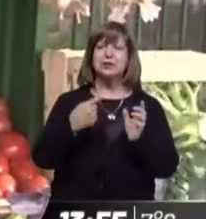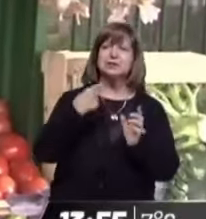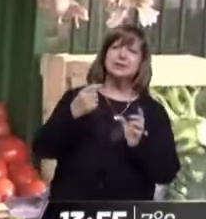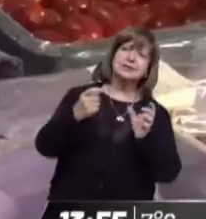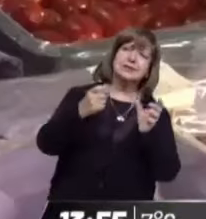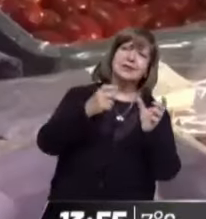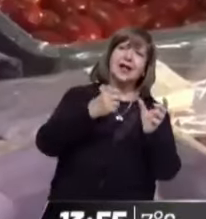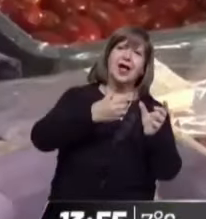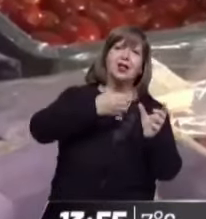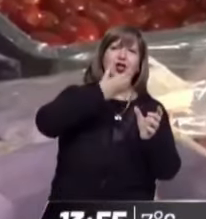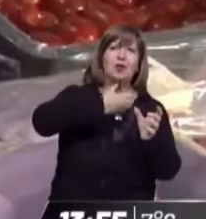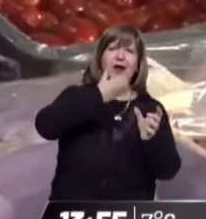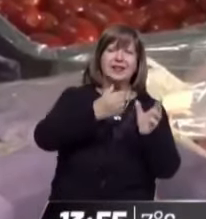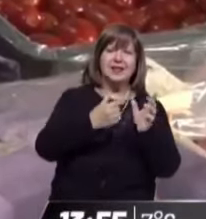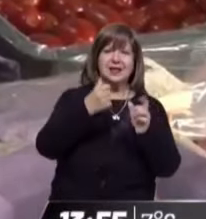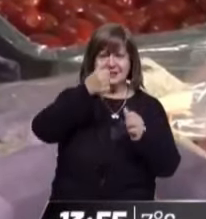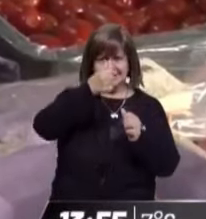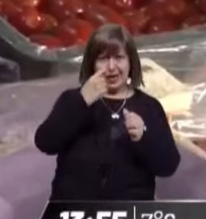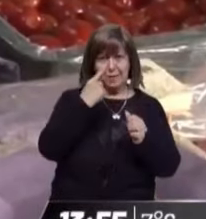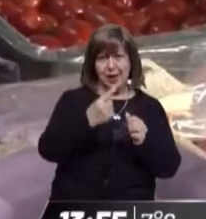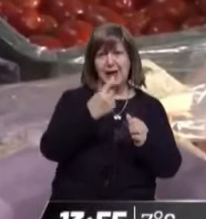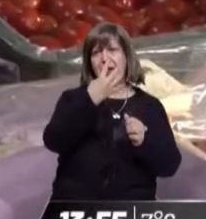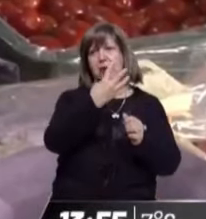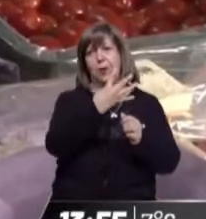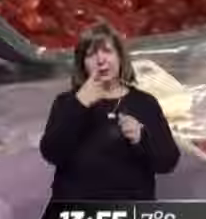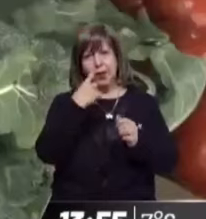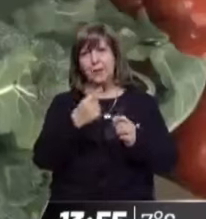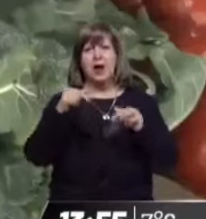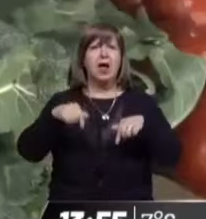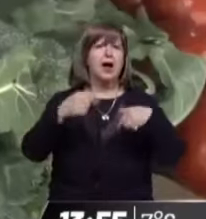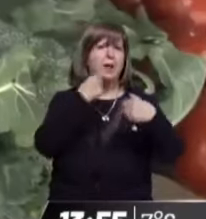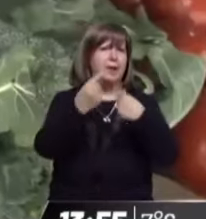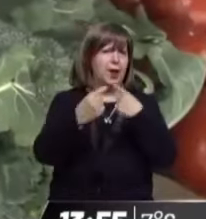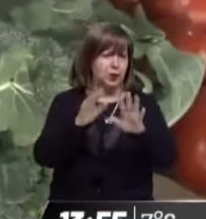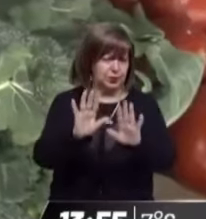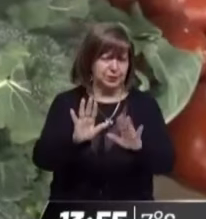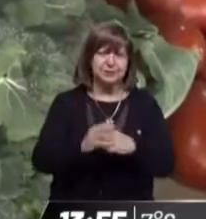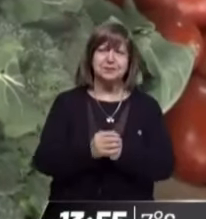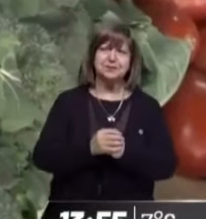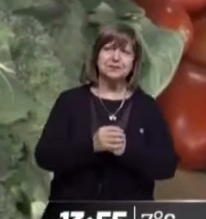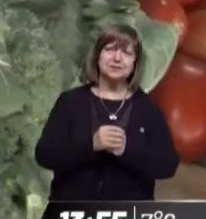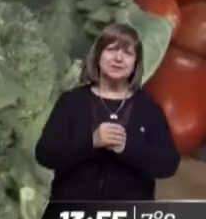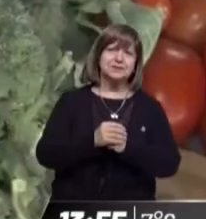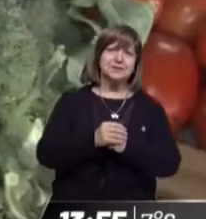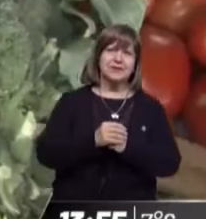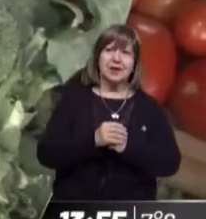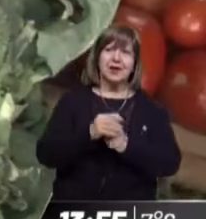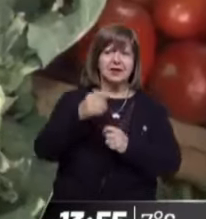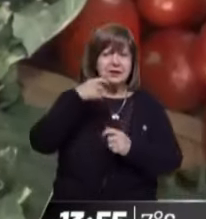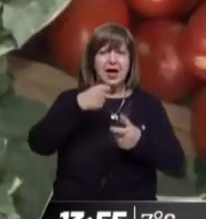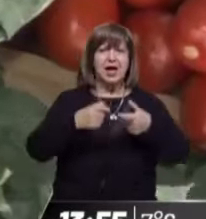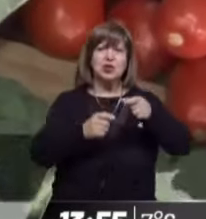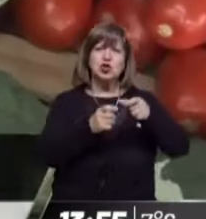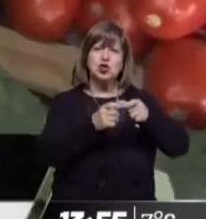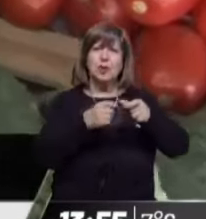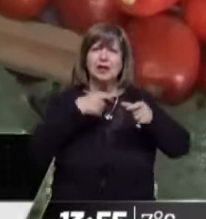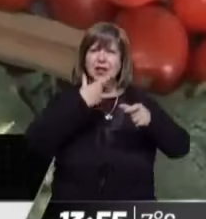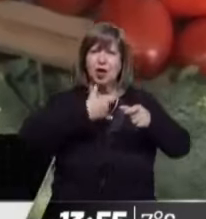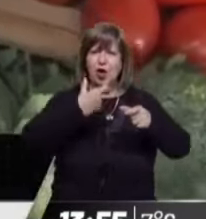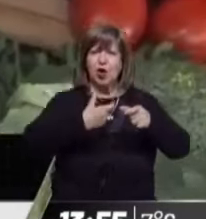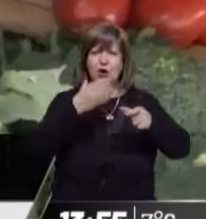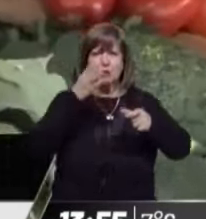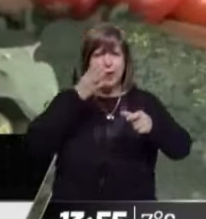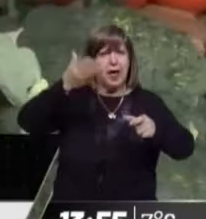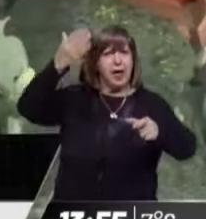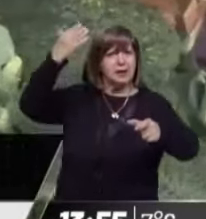el tomate estaba a 6.000 pesos, 4.000 pesos. Vamos a ver qué pasa hoy. Mira, bajó el tomate porque estaba